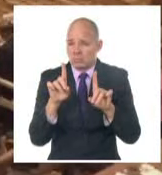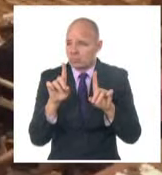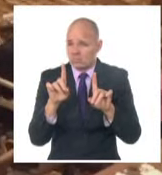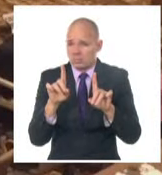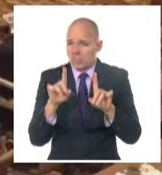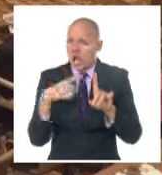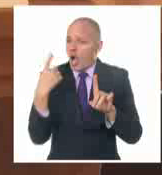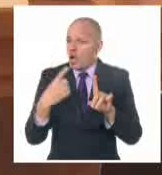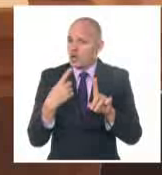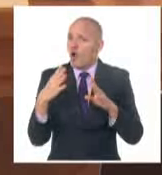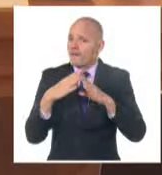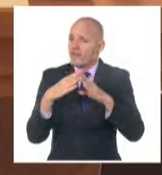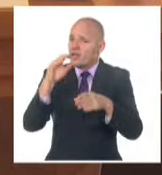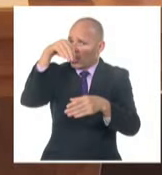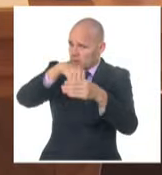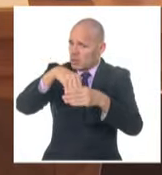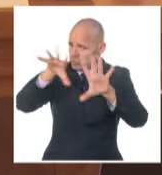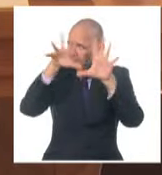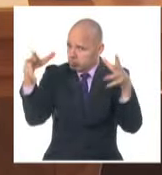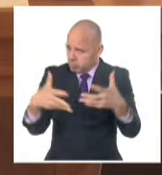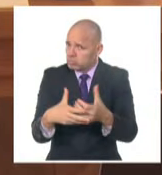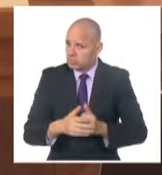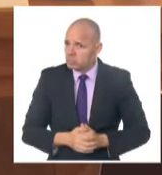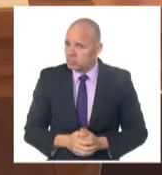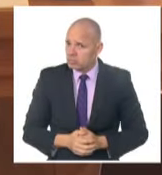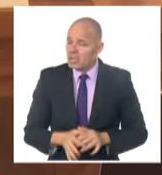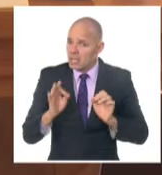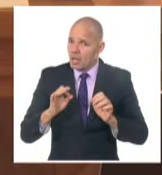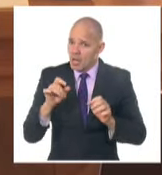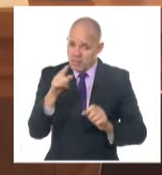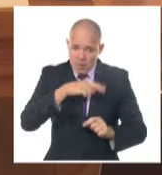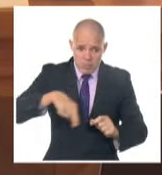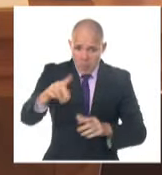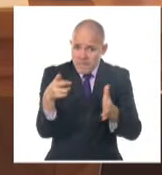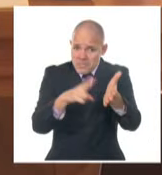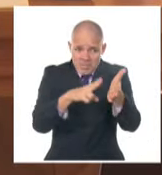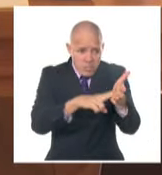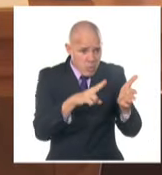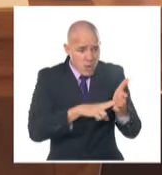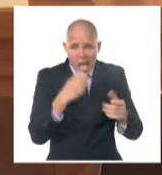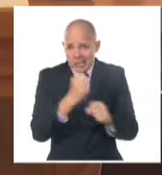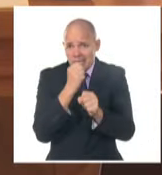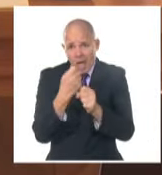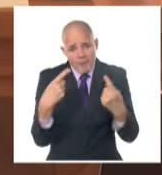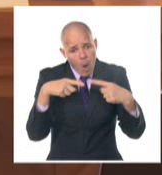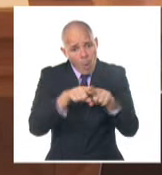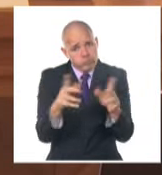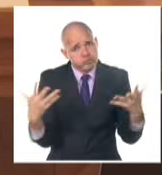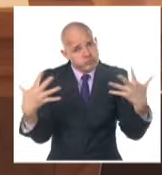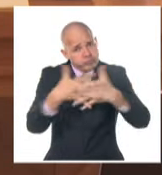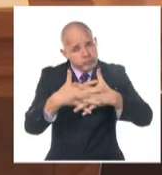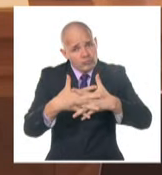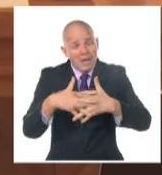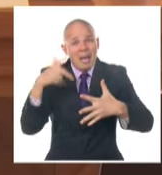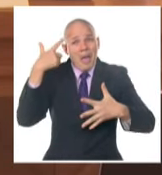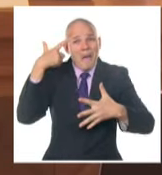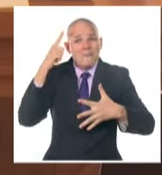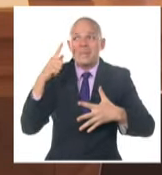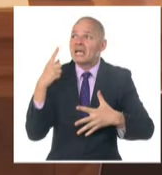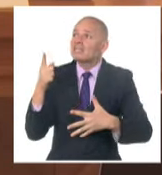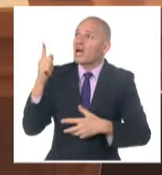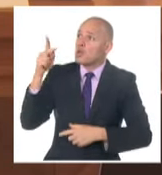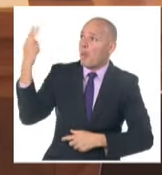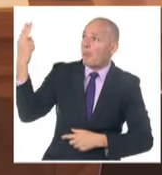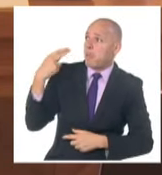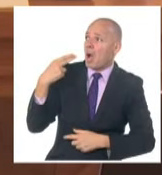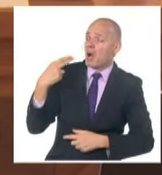Nadie puede sustituir nuestra acción unida. Nadie tomará la palabra por nosotros. Solos